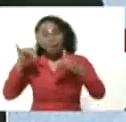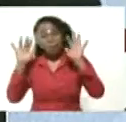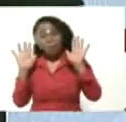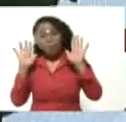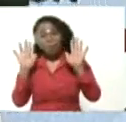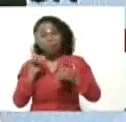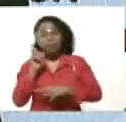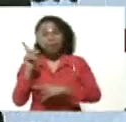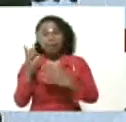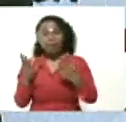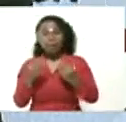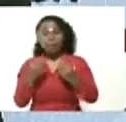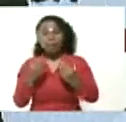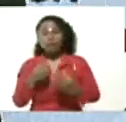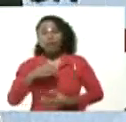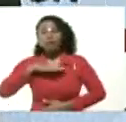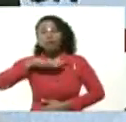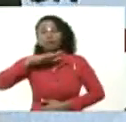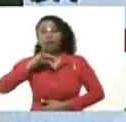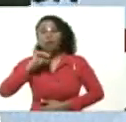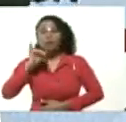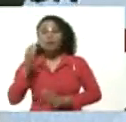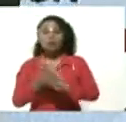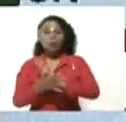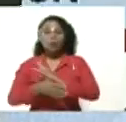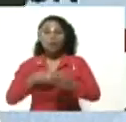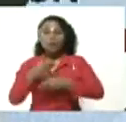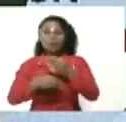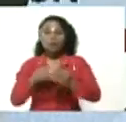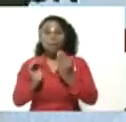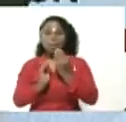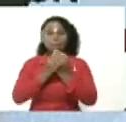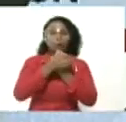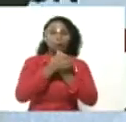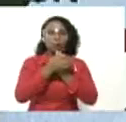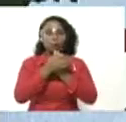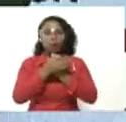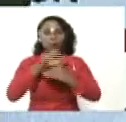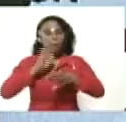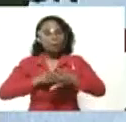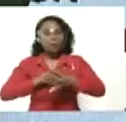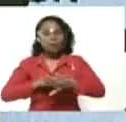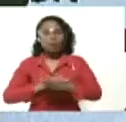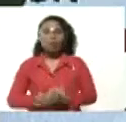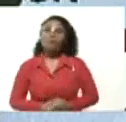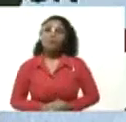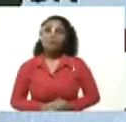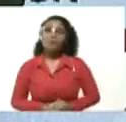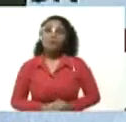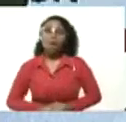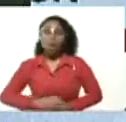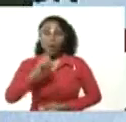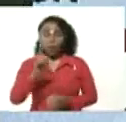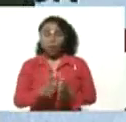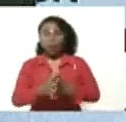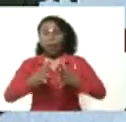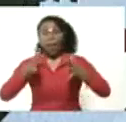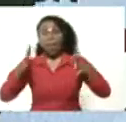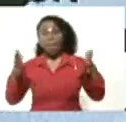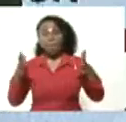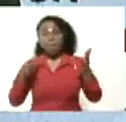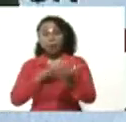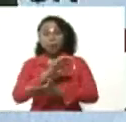esa abundancia de información nos abruma y termina ocultando lo que está ocurriendo. Uno de los enormes problemas de